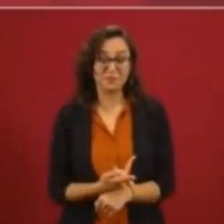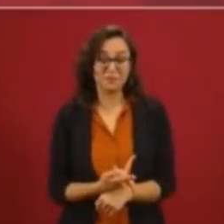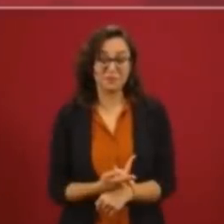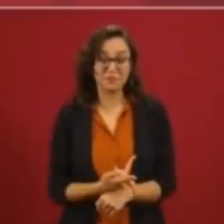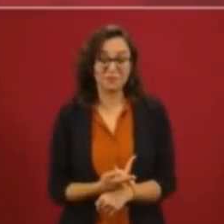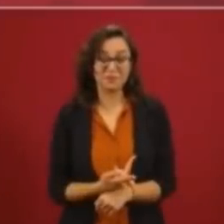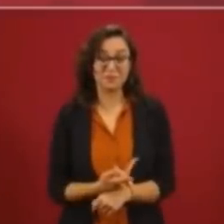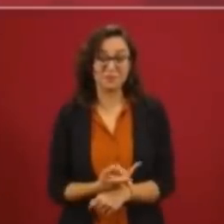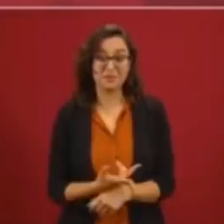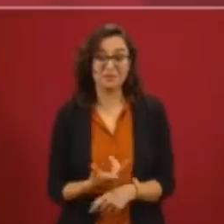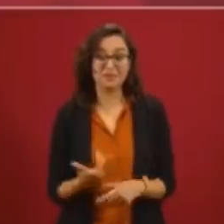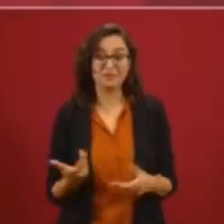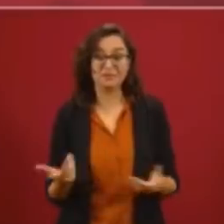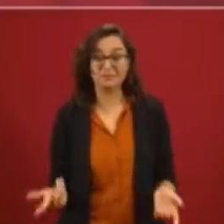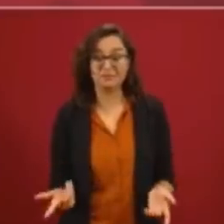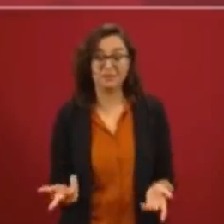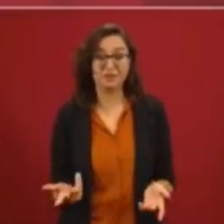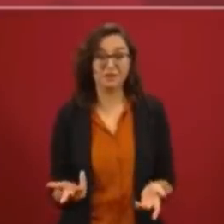hay como